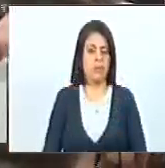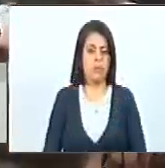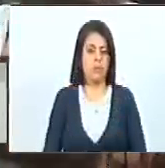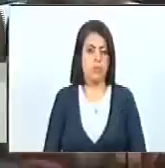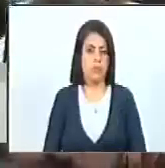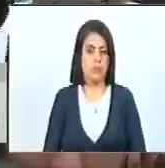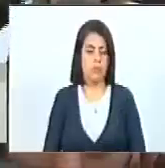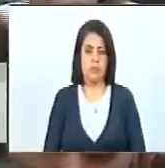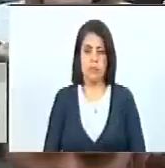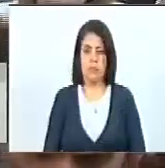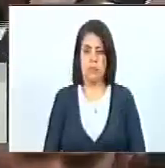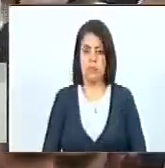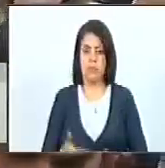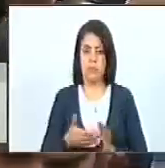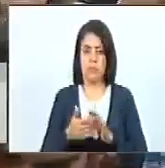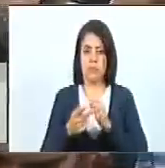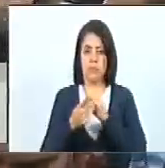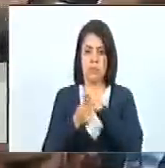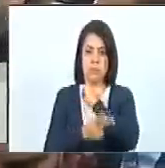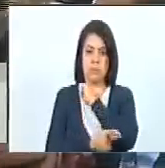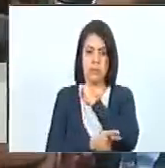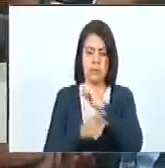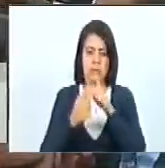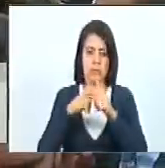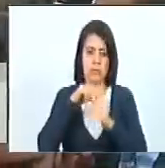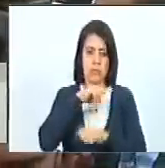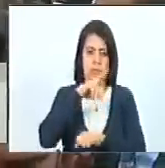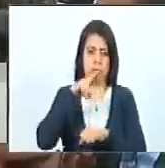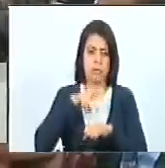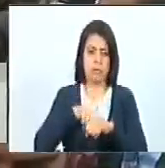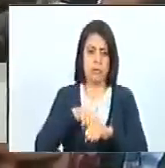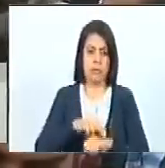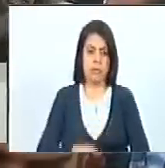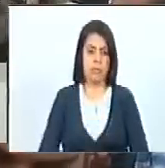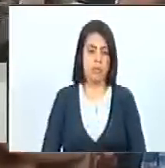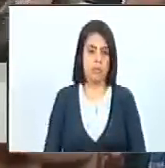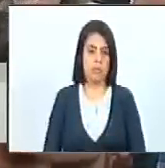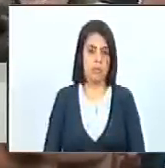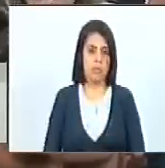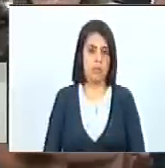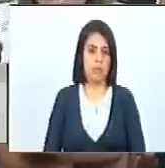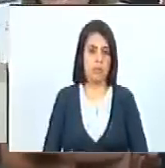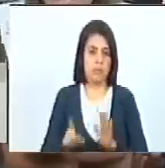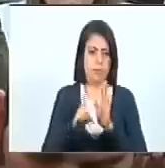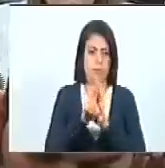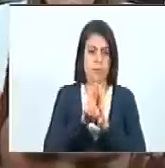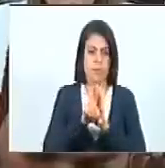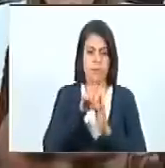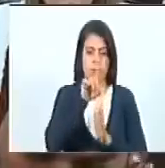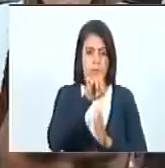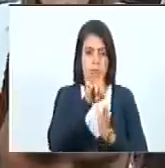el Parque Nacional Yapacana. Este parque nacional fue decretado en